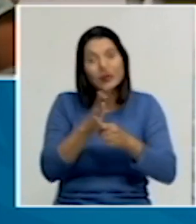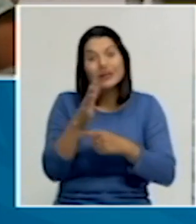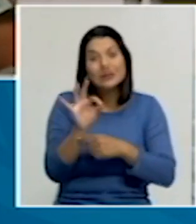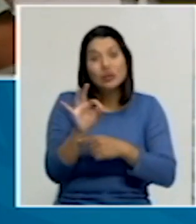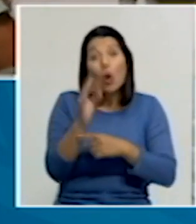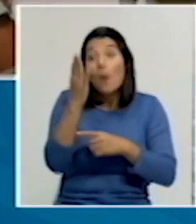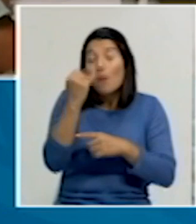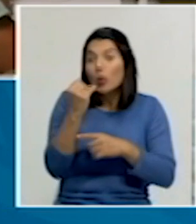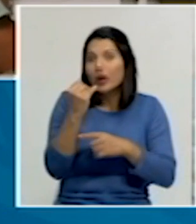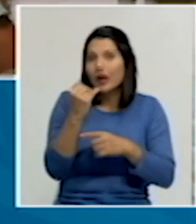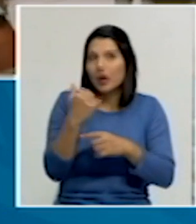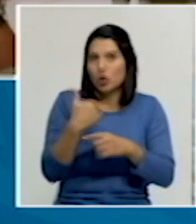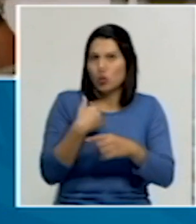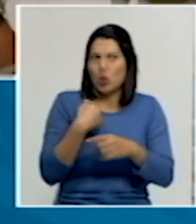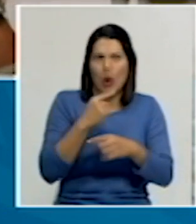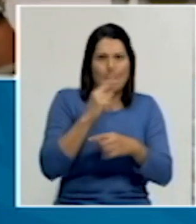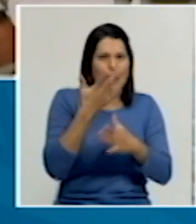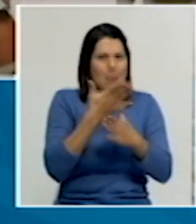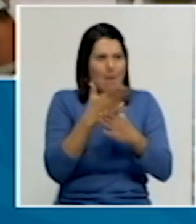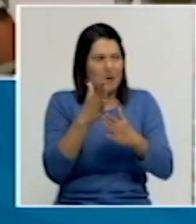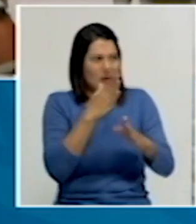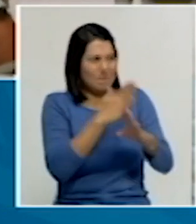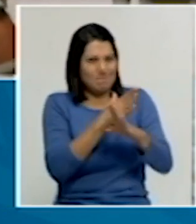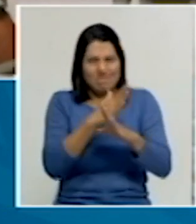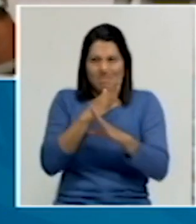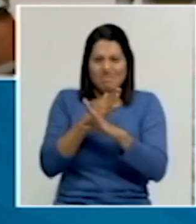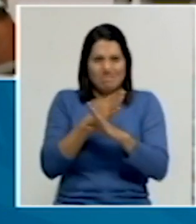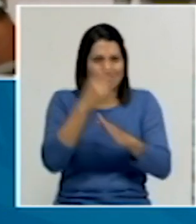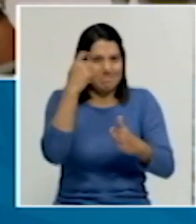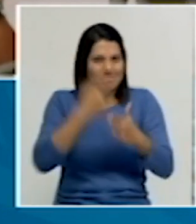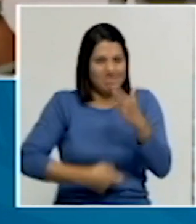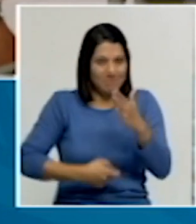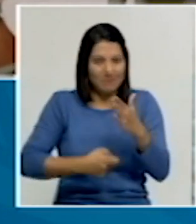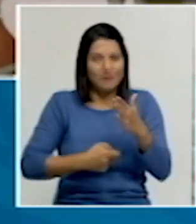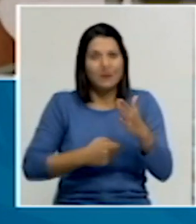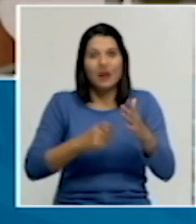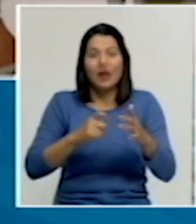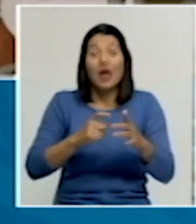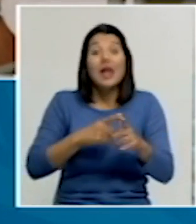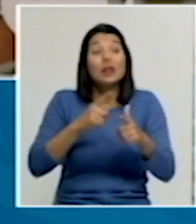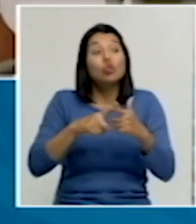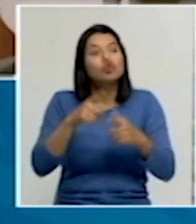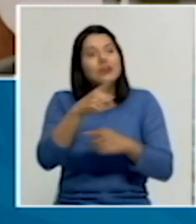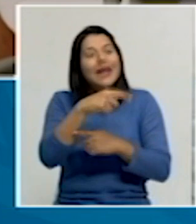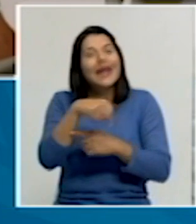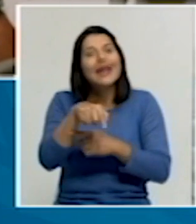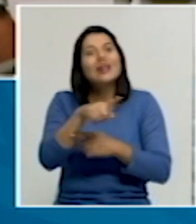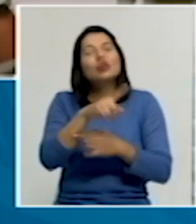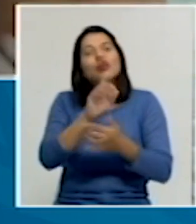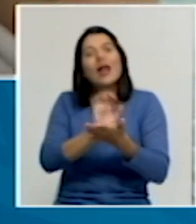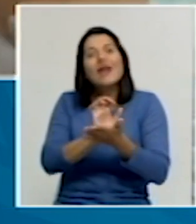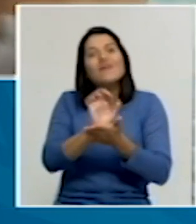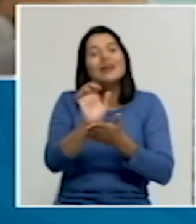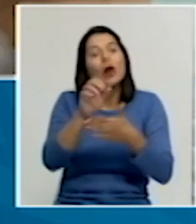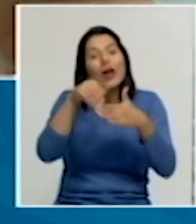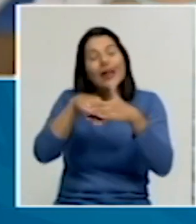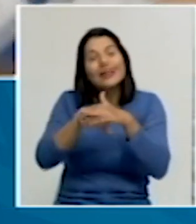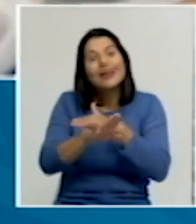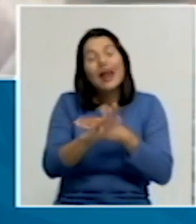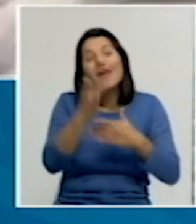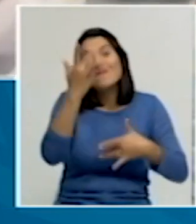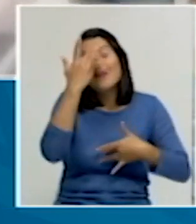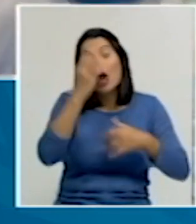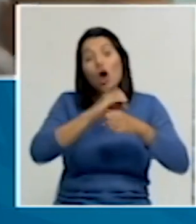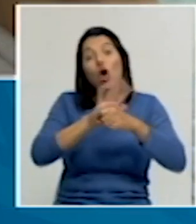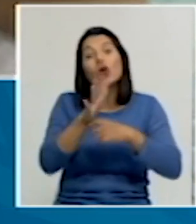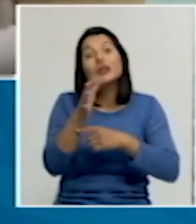de contención muy fuerte. Entonces prácticamente evitaron el ingreso de la COVID-19 a